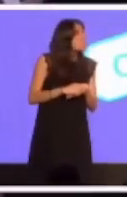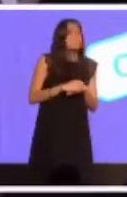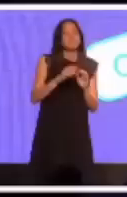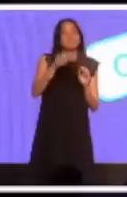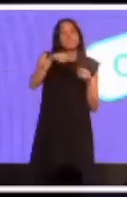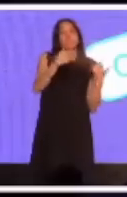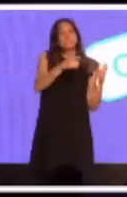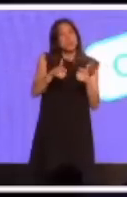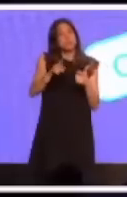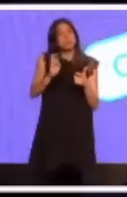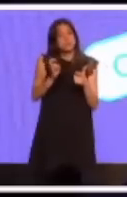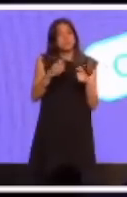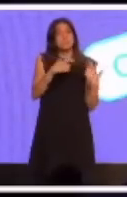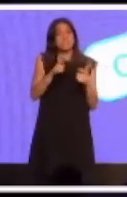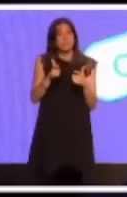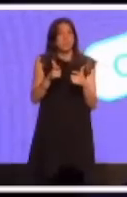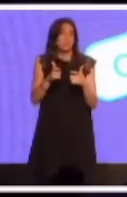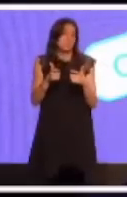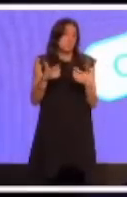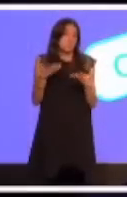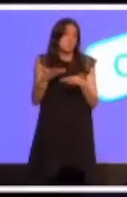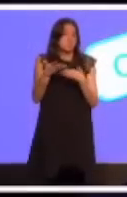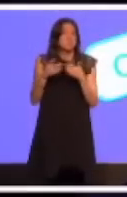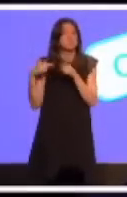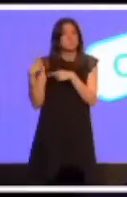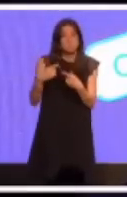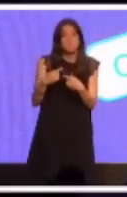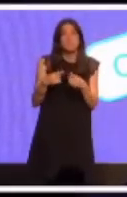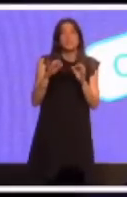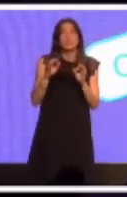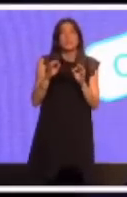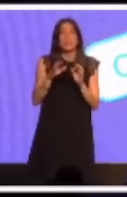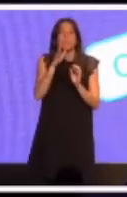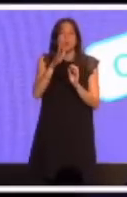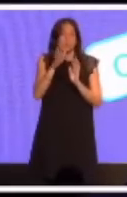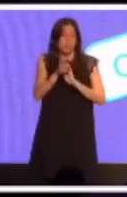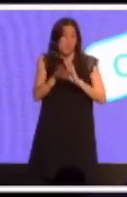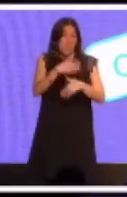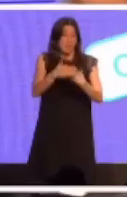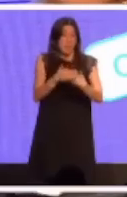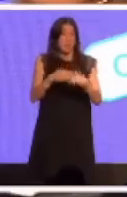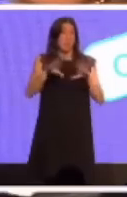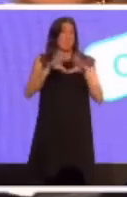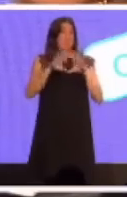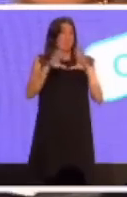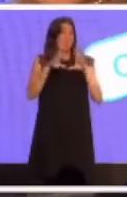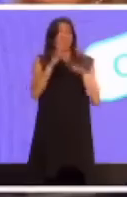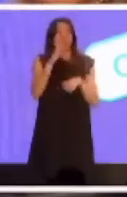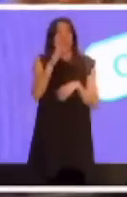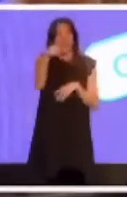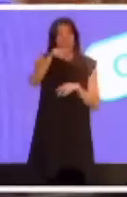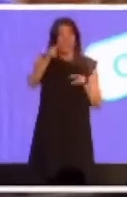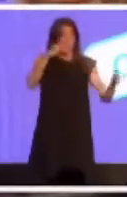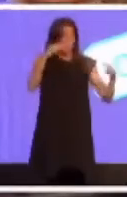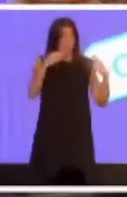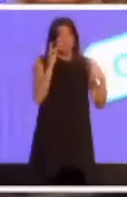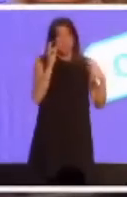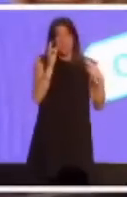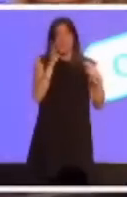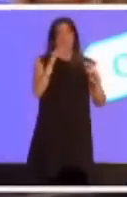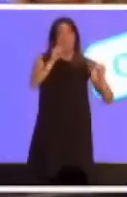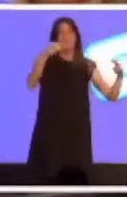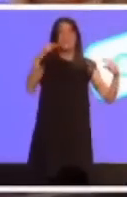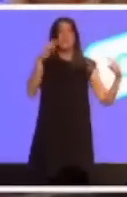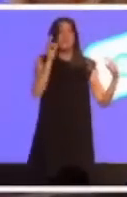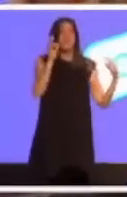unos sectores reaccionarios que ante el avance del feminismo ahora que ya nos ven ahora que ya